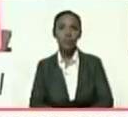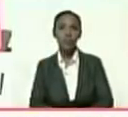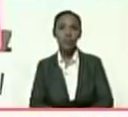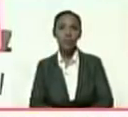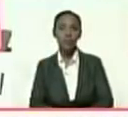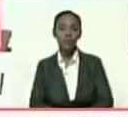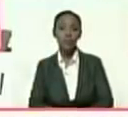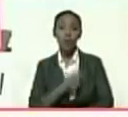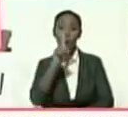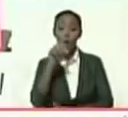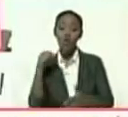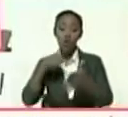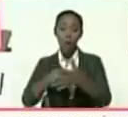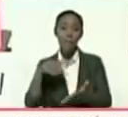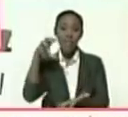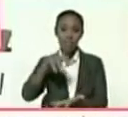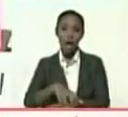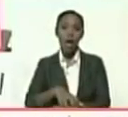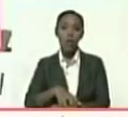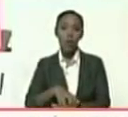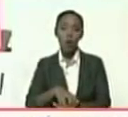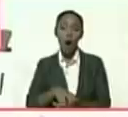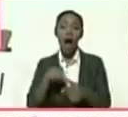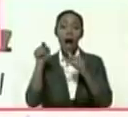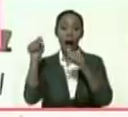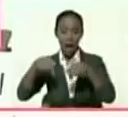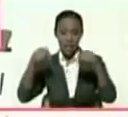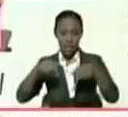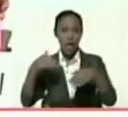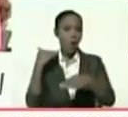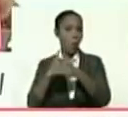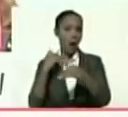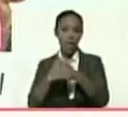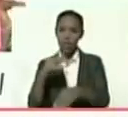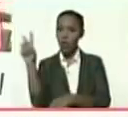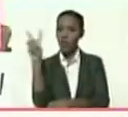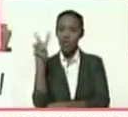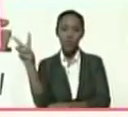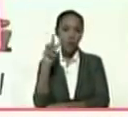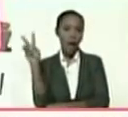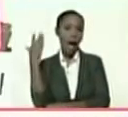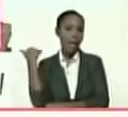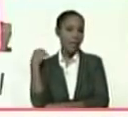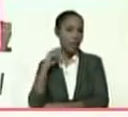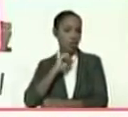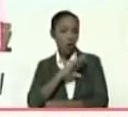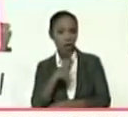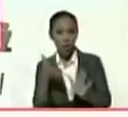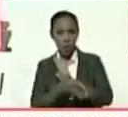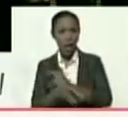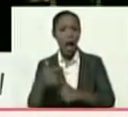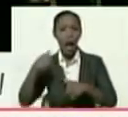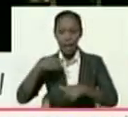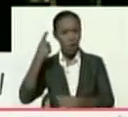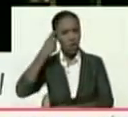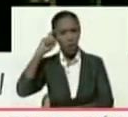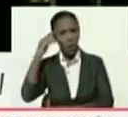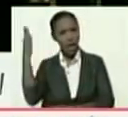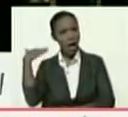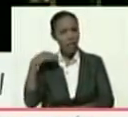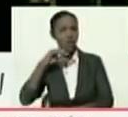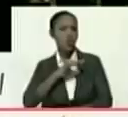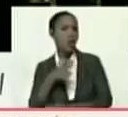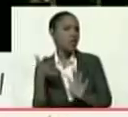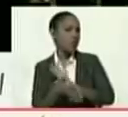Es un golpe de Estado. Así fue aquí, en Venezuela. ¿Quién no se acuerda aquí en Venezuela, pues?